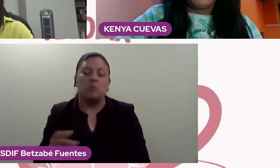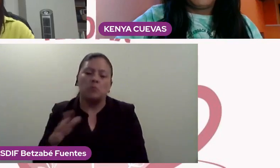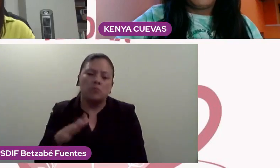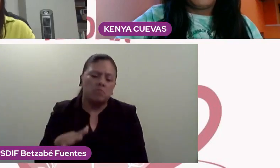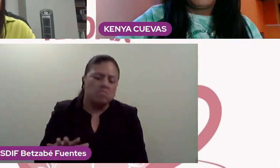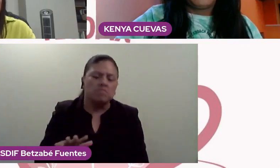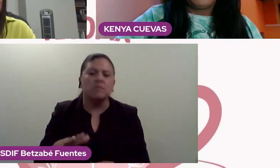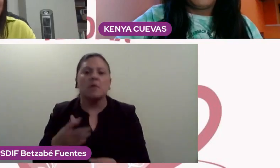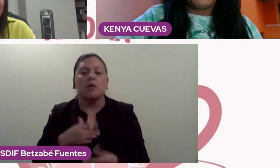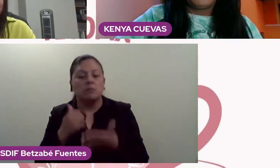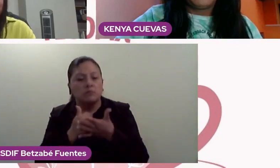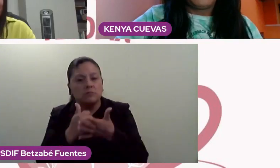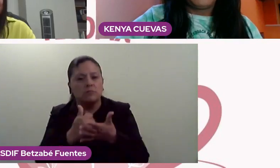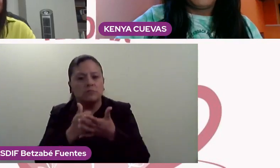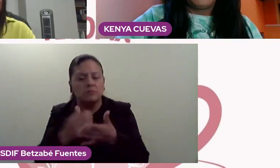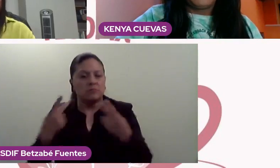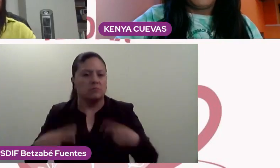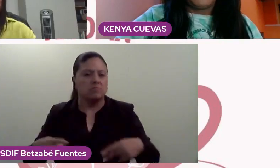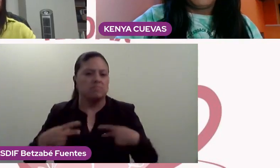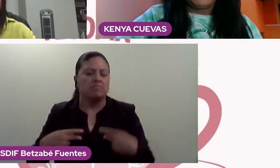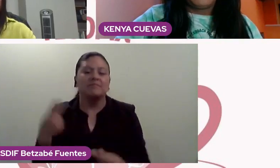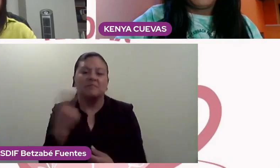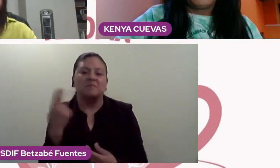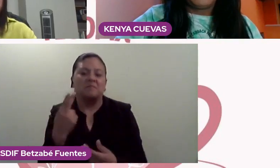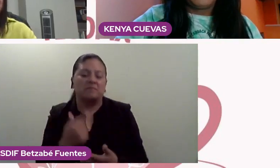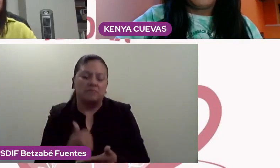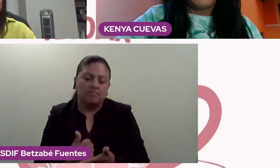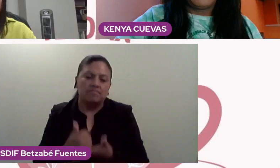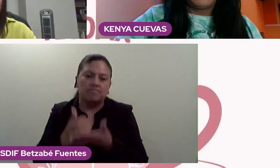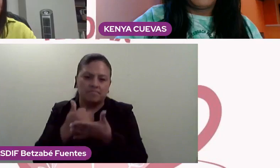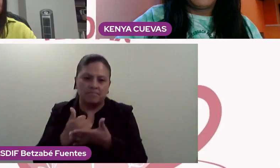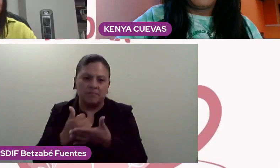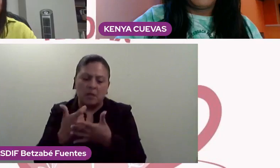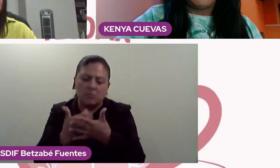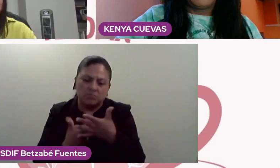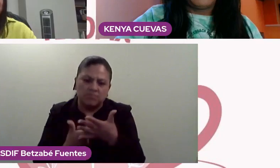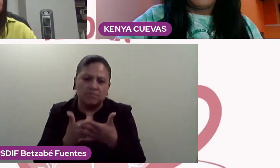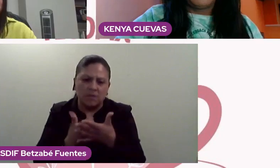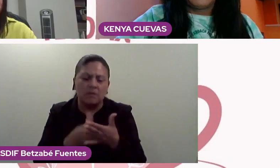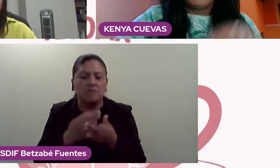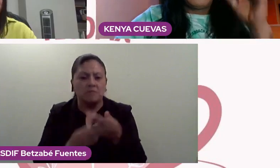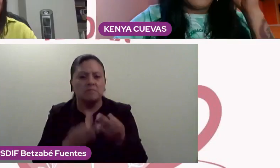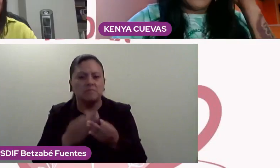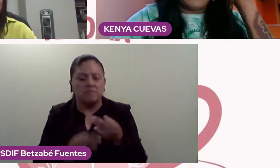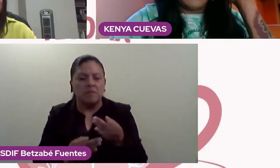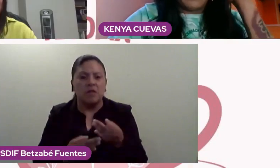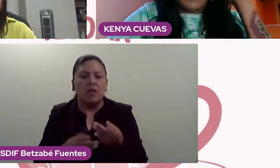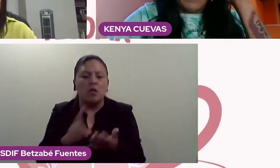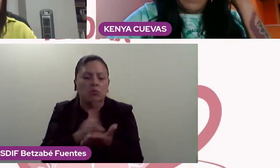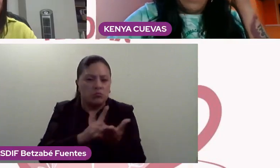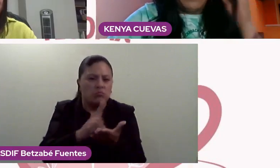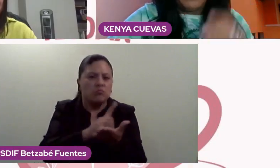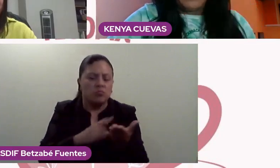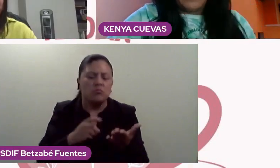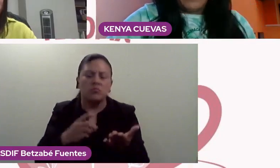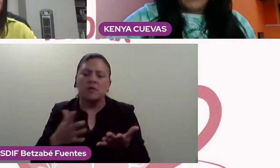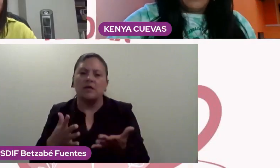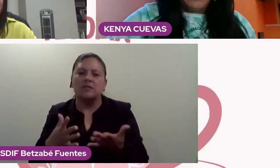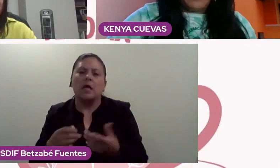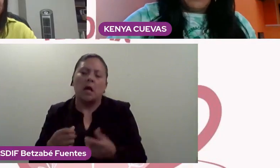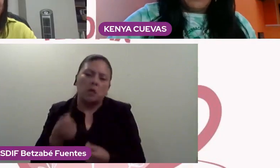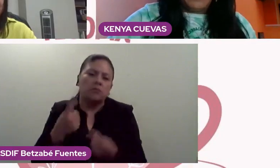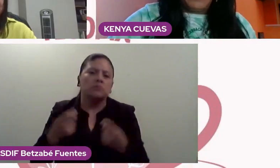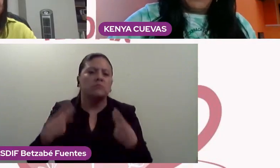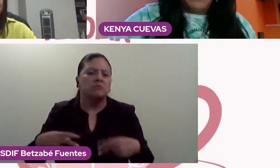personas privadas y exprivadas de la libertad, usuarias de drogas, personas en situación de calle, personas que viven